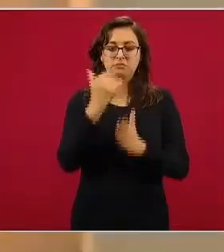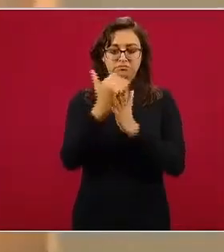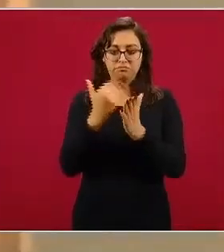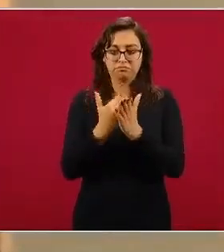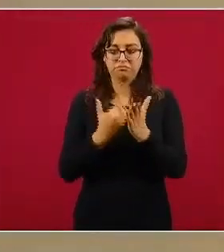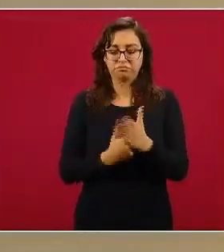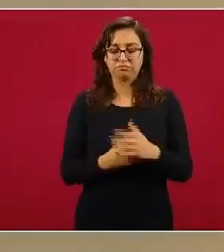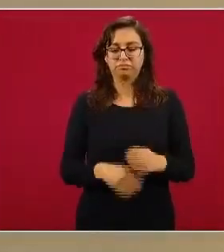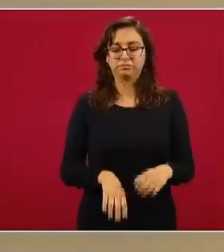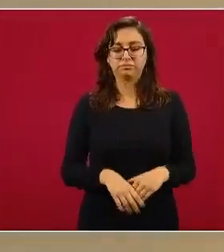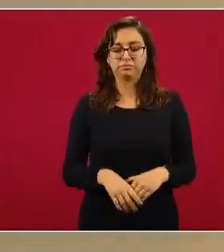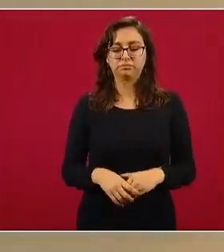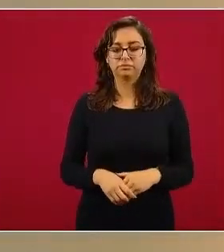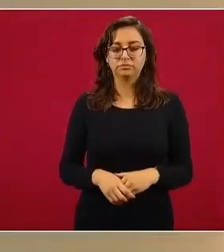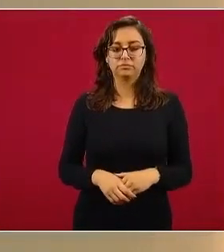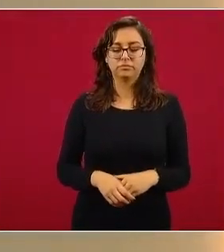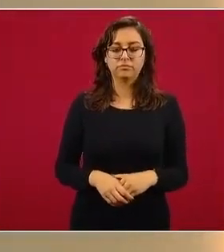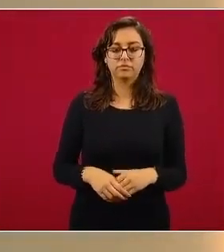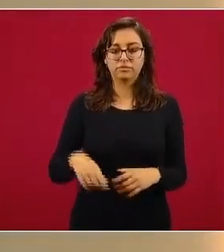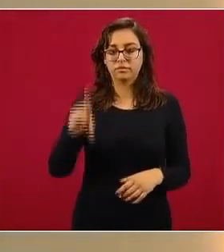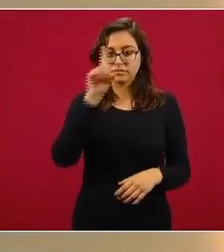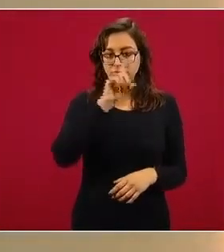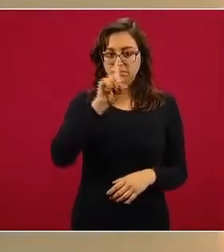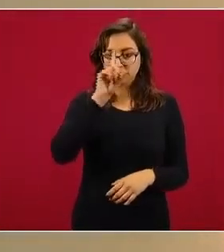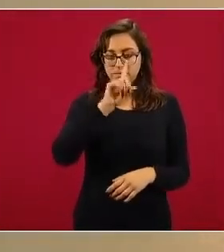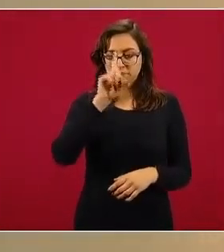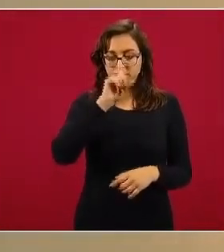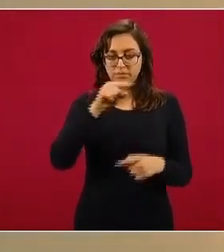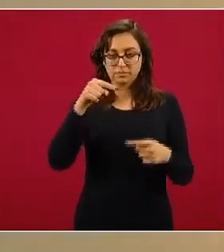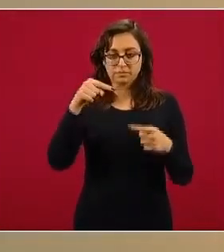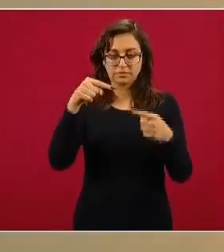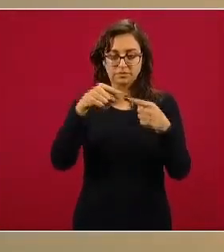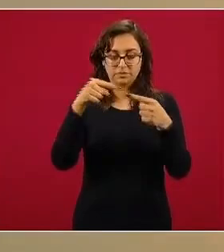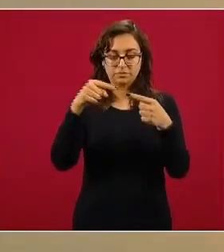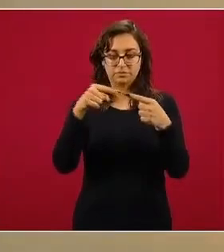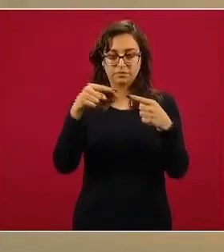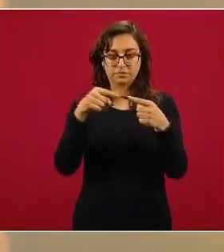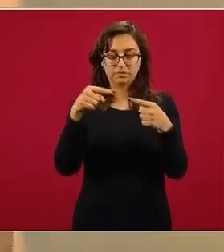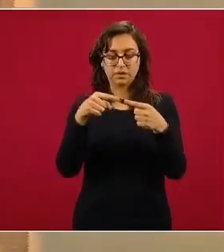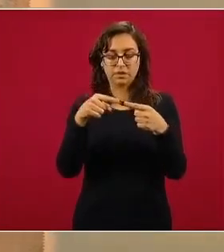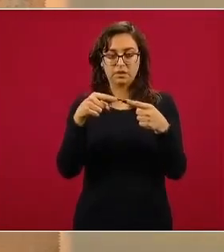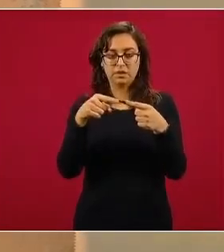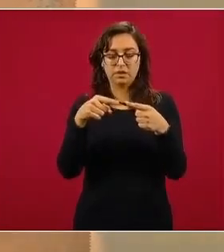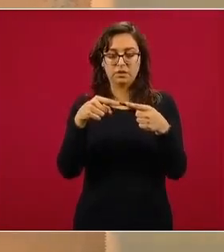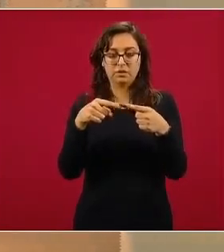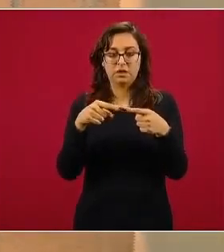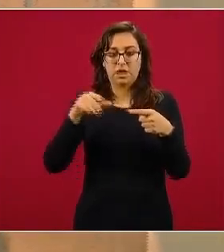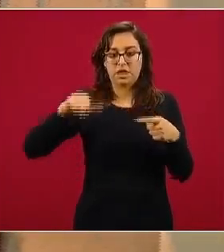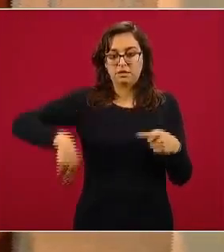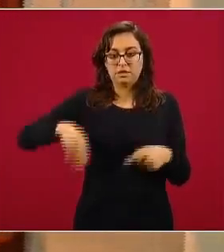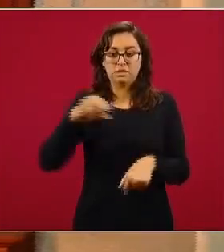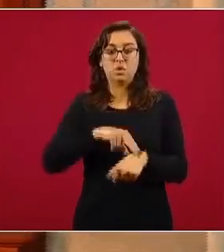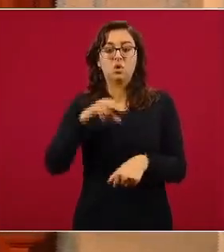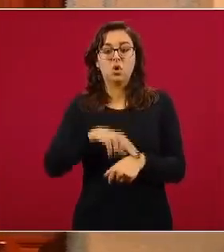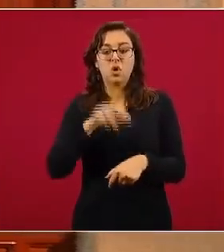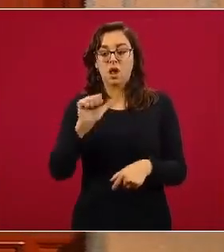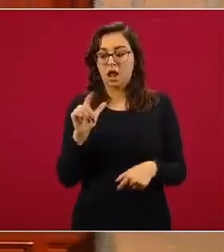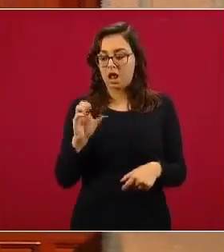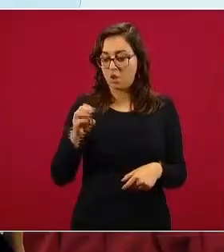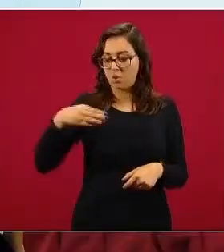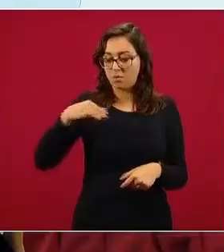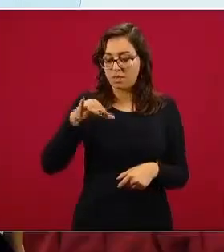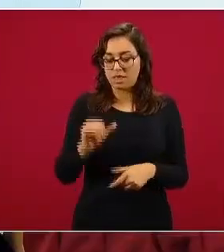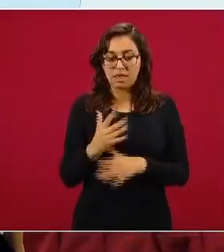principios y recomendaciones. Uno, muy importante el decir, como lo mencionó el doctor Alomía, si tenemos más